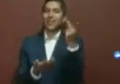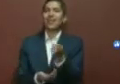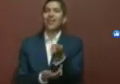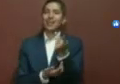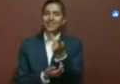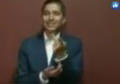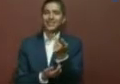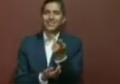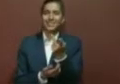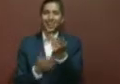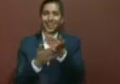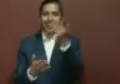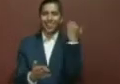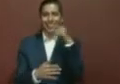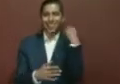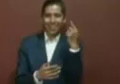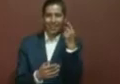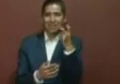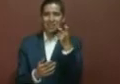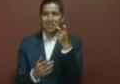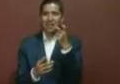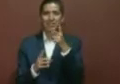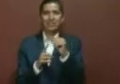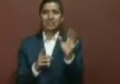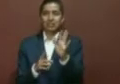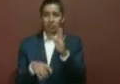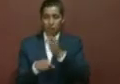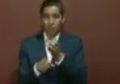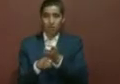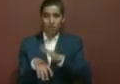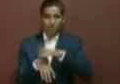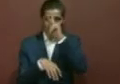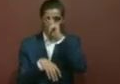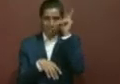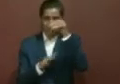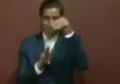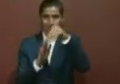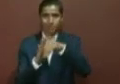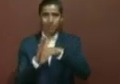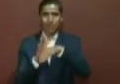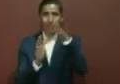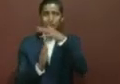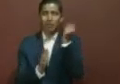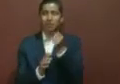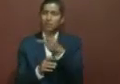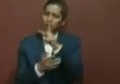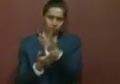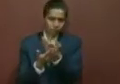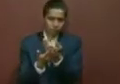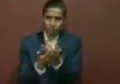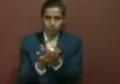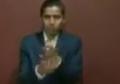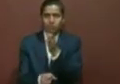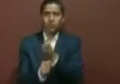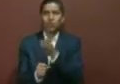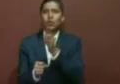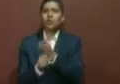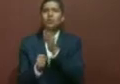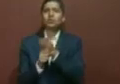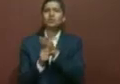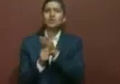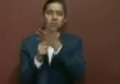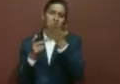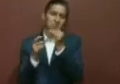por la circunstancia que viven dramática, ¿eh? Entonces, pues hay que esperar a que las instancias